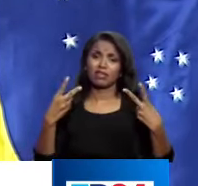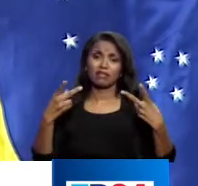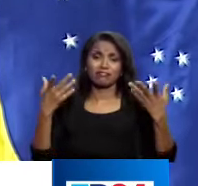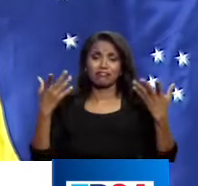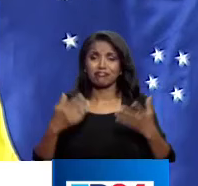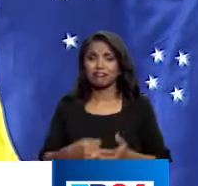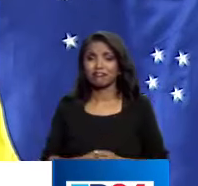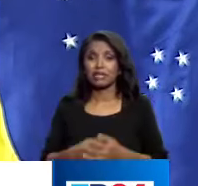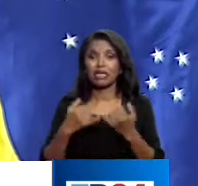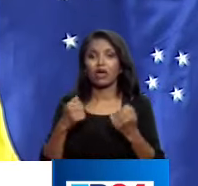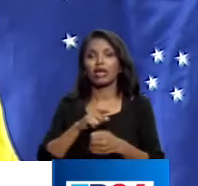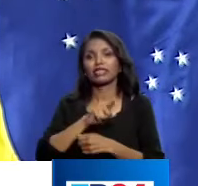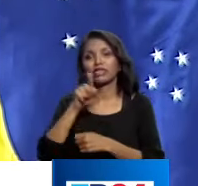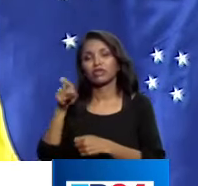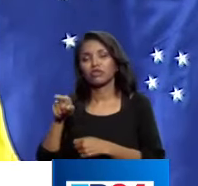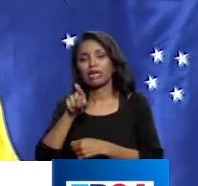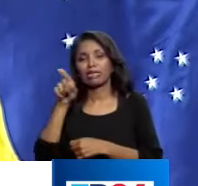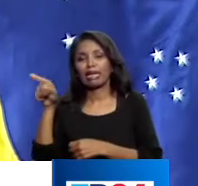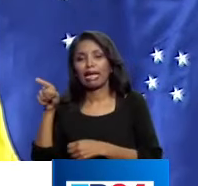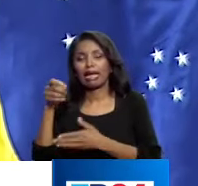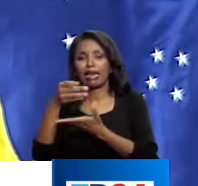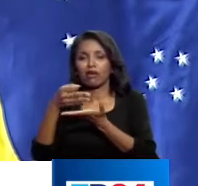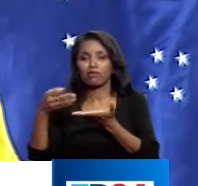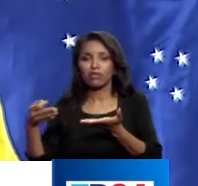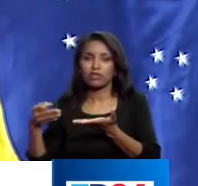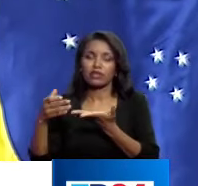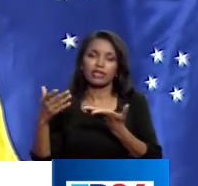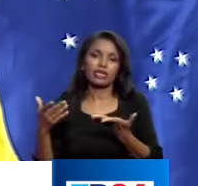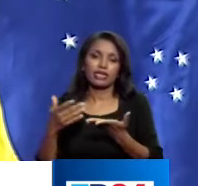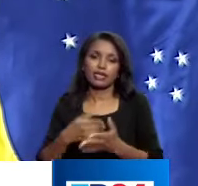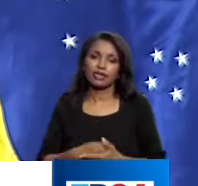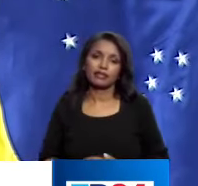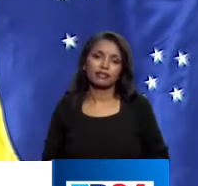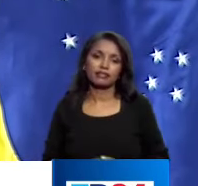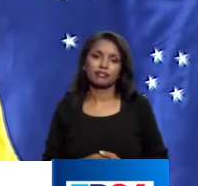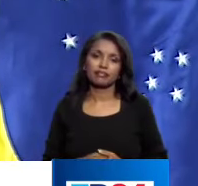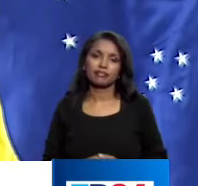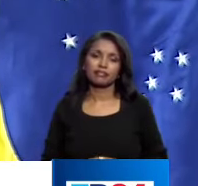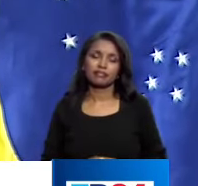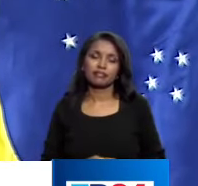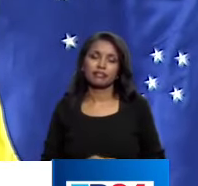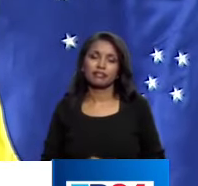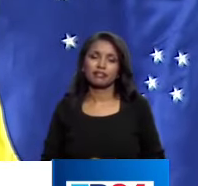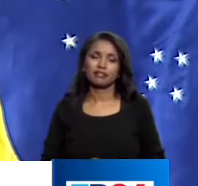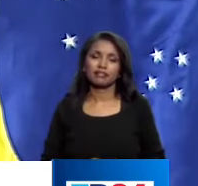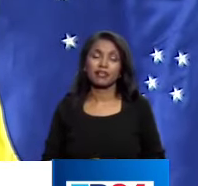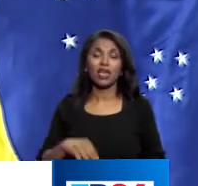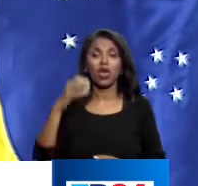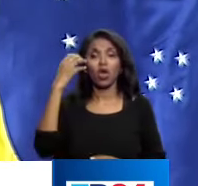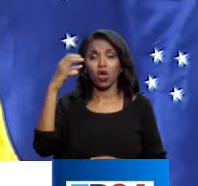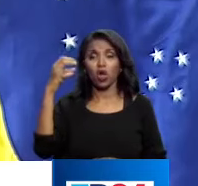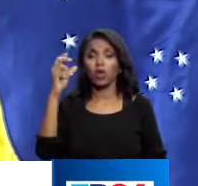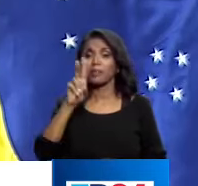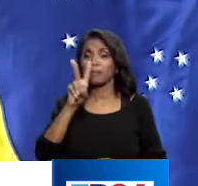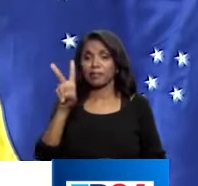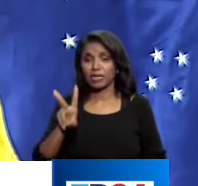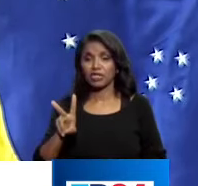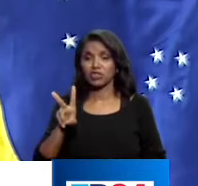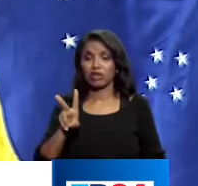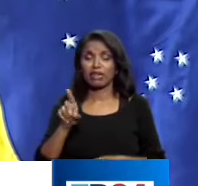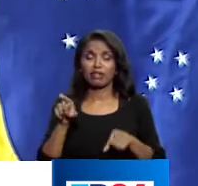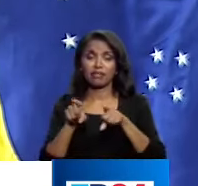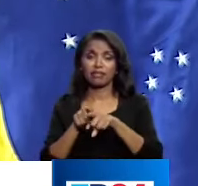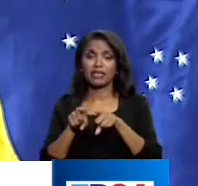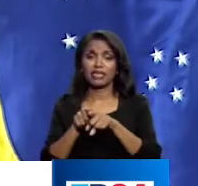estamos utilizando en la frontera, moviendo migrantes irregulares. Por supuesto, Colombia y Venezuela están en esa